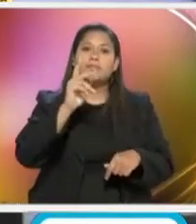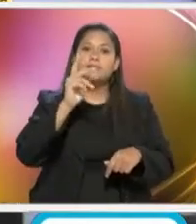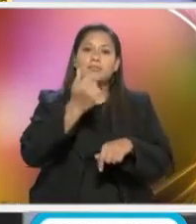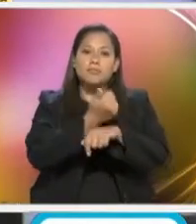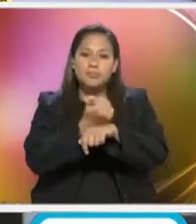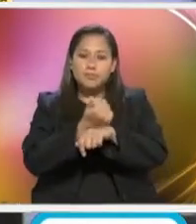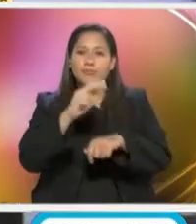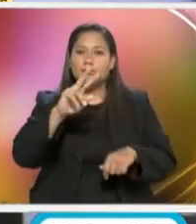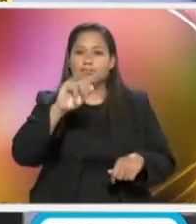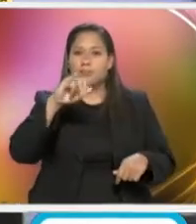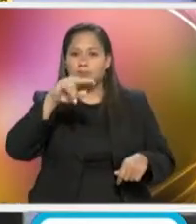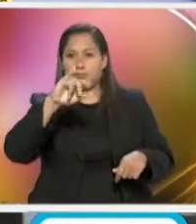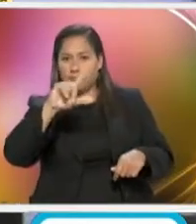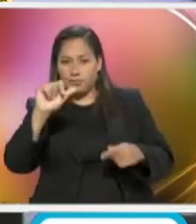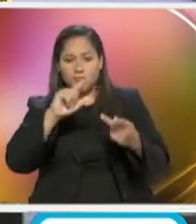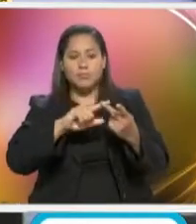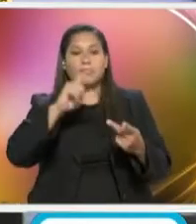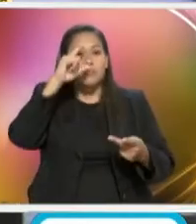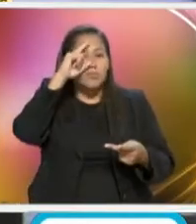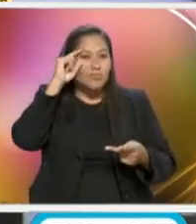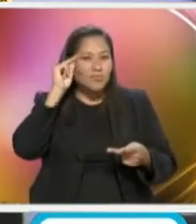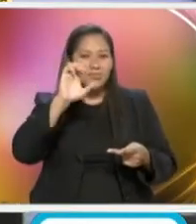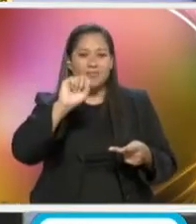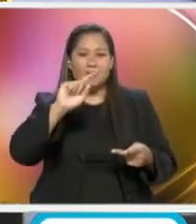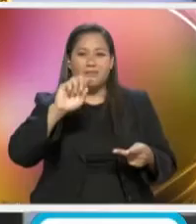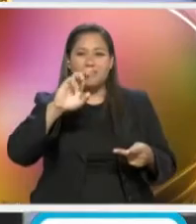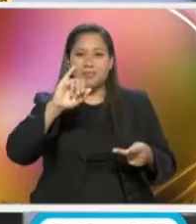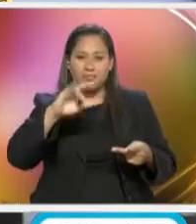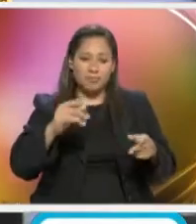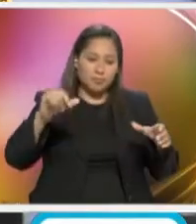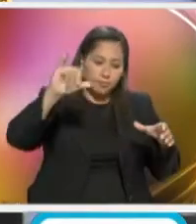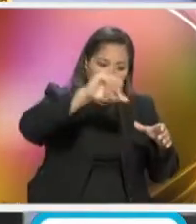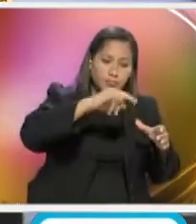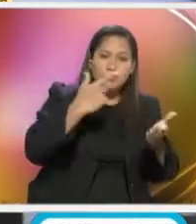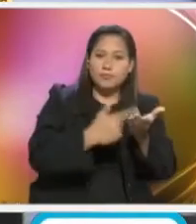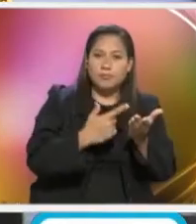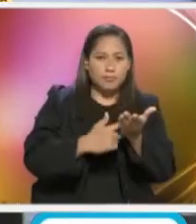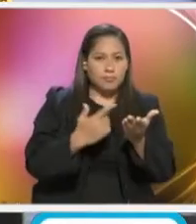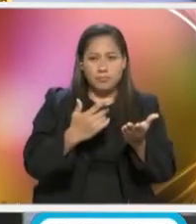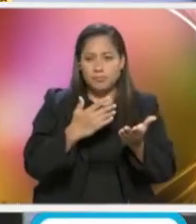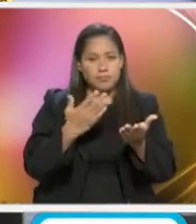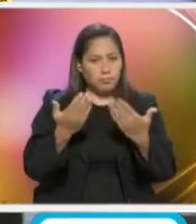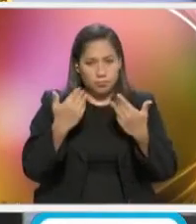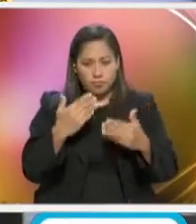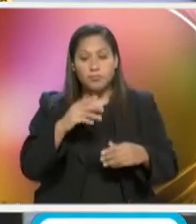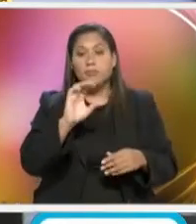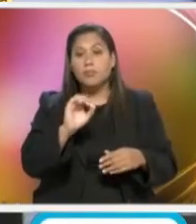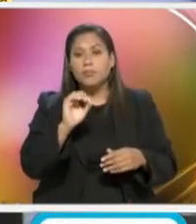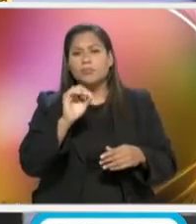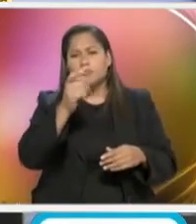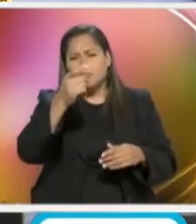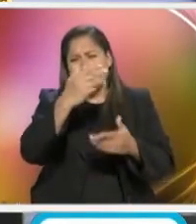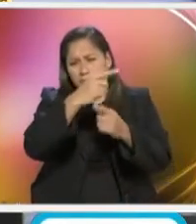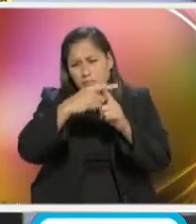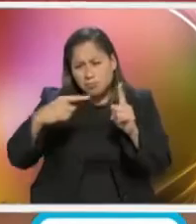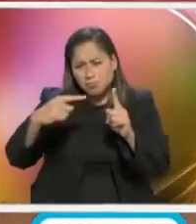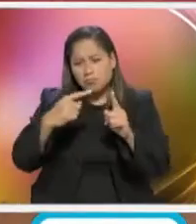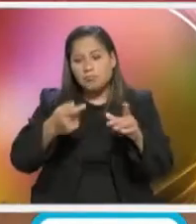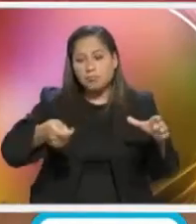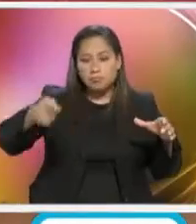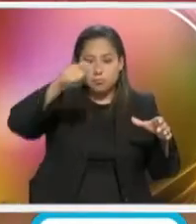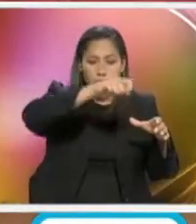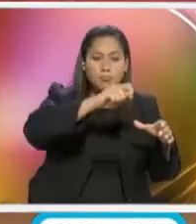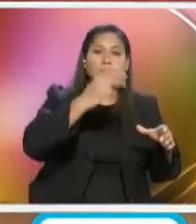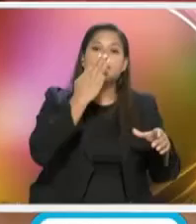vainilla o stevia, que no tiene calorías extra. Muy bien. Muy bien. Si no tienes eso en casa, a lo mejor le puedes dar media cucharadita de miel de